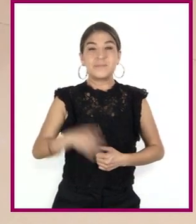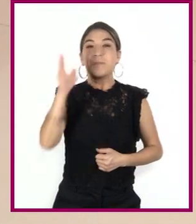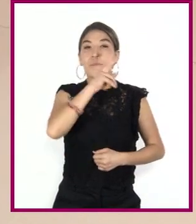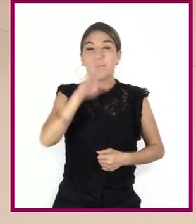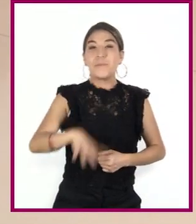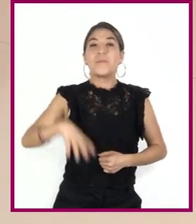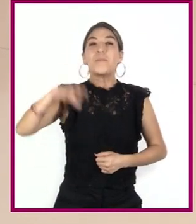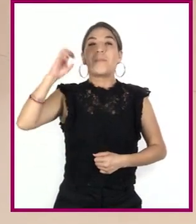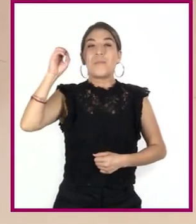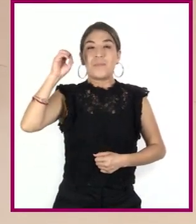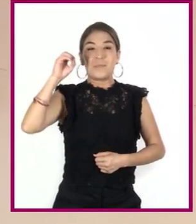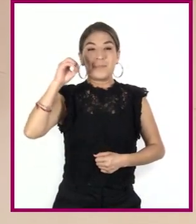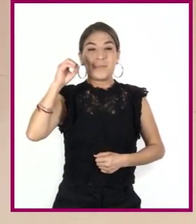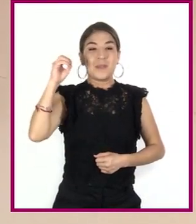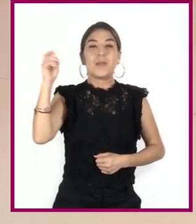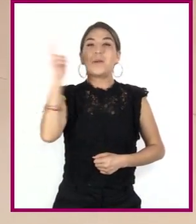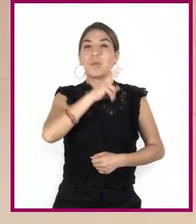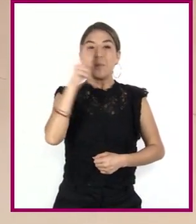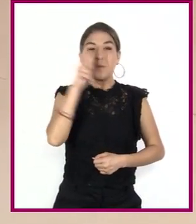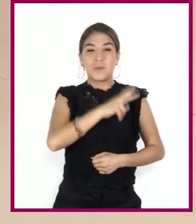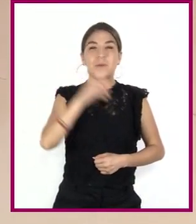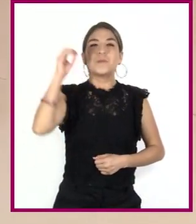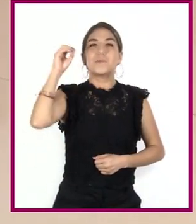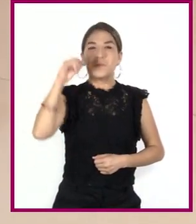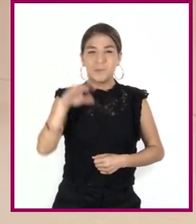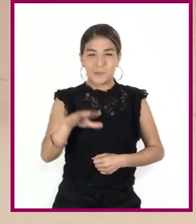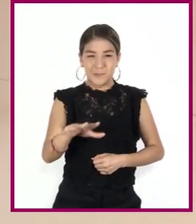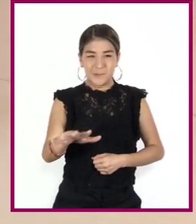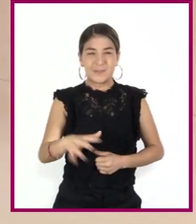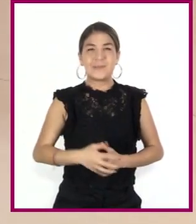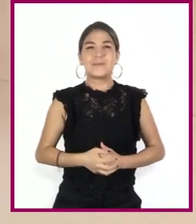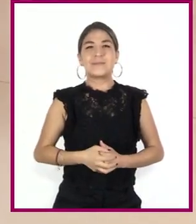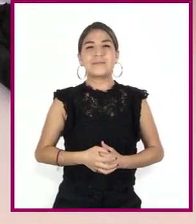Inhalamos. Y en la exhalación regresamos.